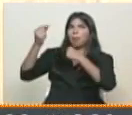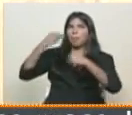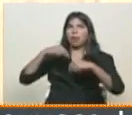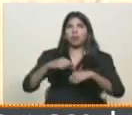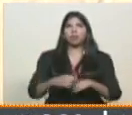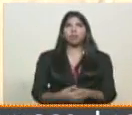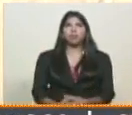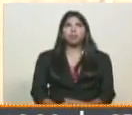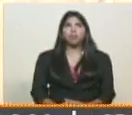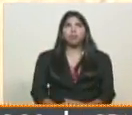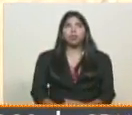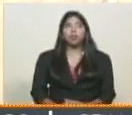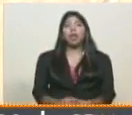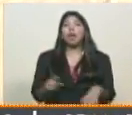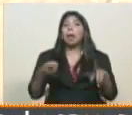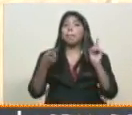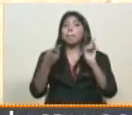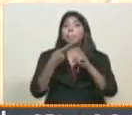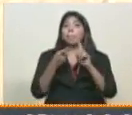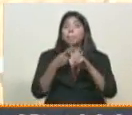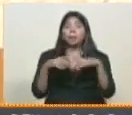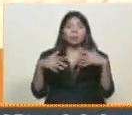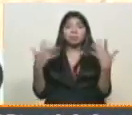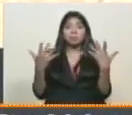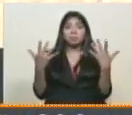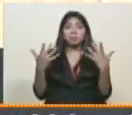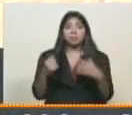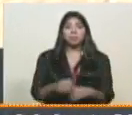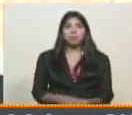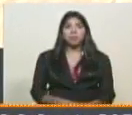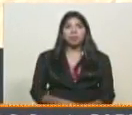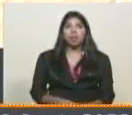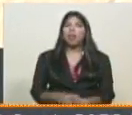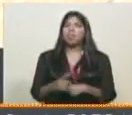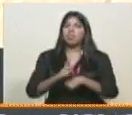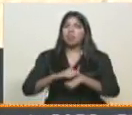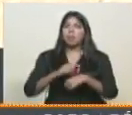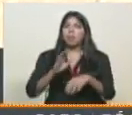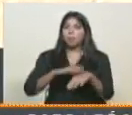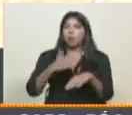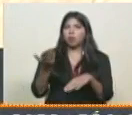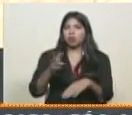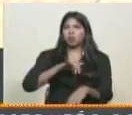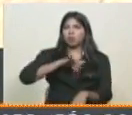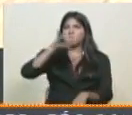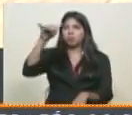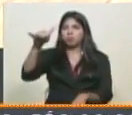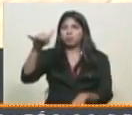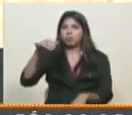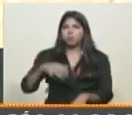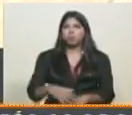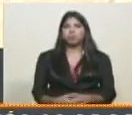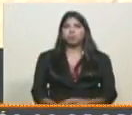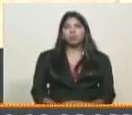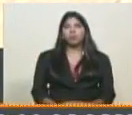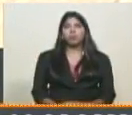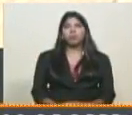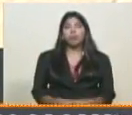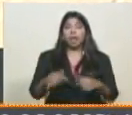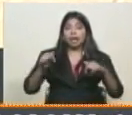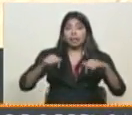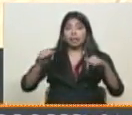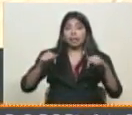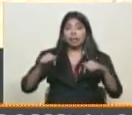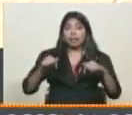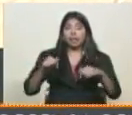creo que lo primero es entender en qué momento se da a la gira nicolás maduró a tanto a nivel nacional como a nivel internacional a nivel nacional